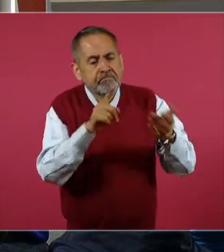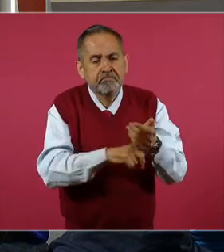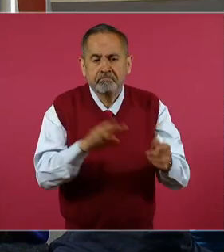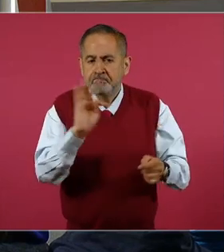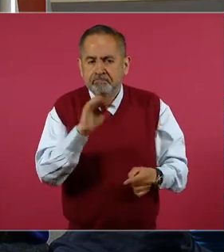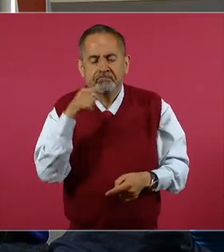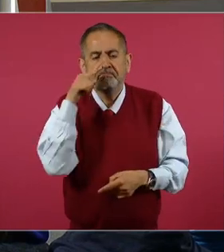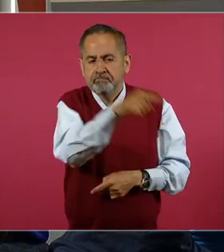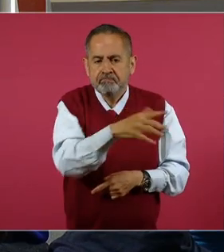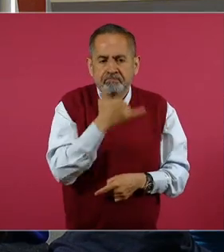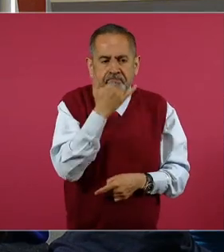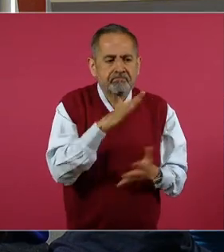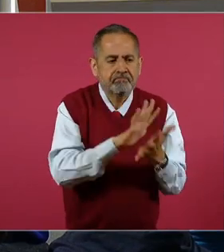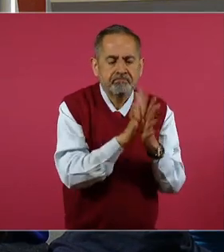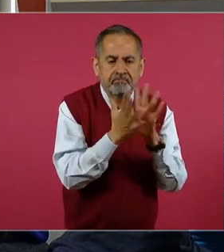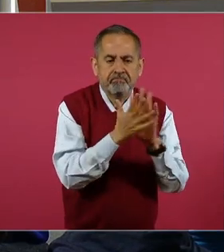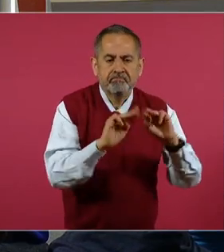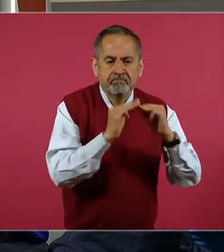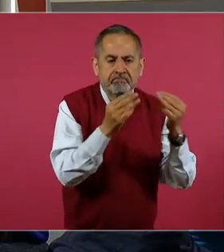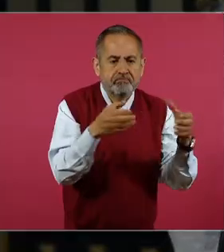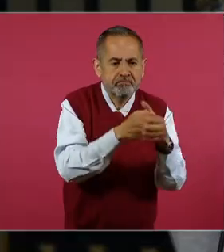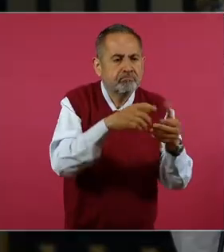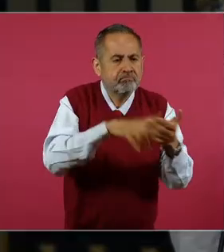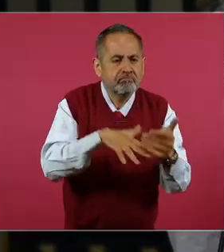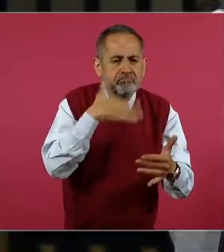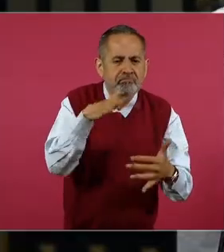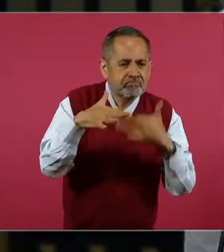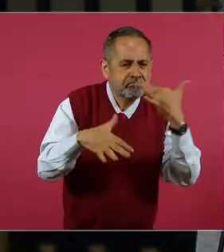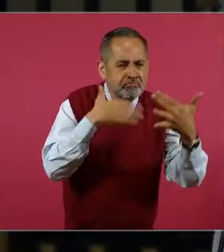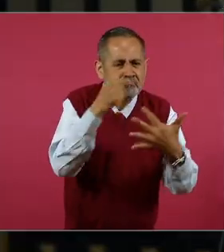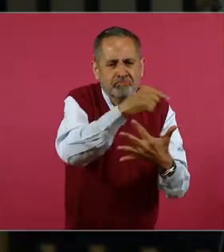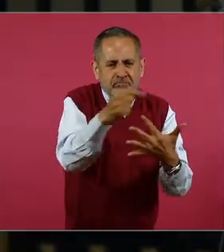posible vinculación a casos de corrupción.